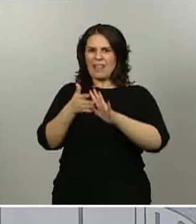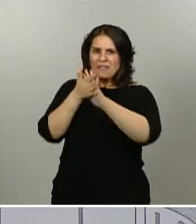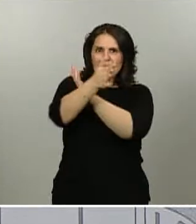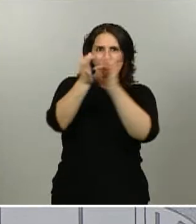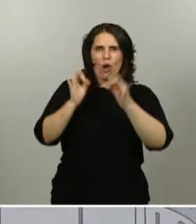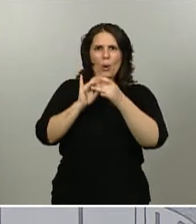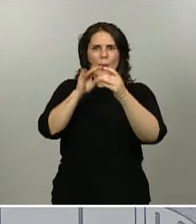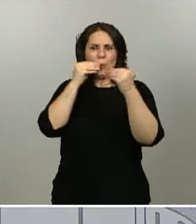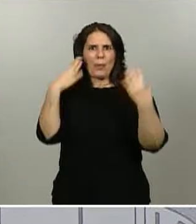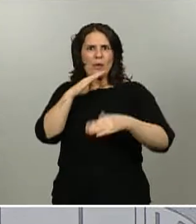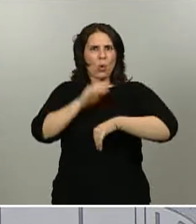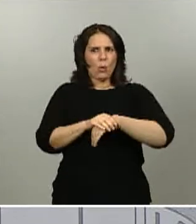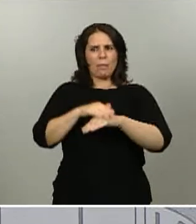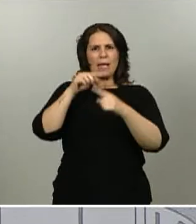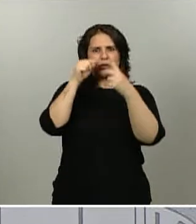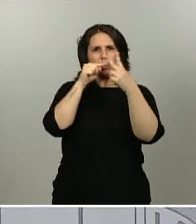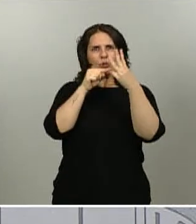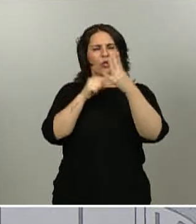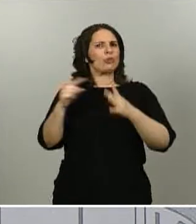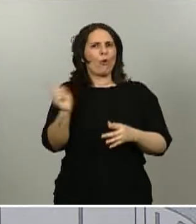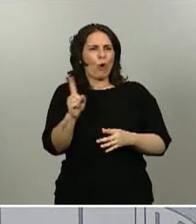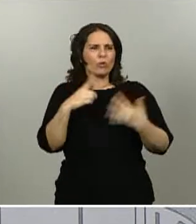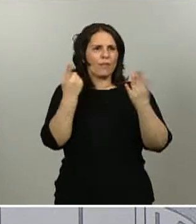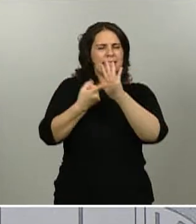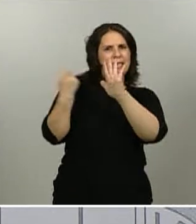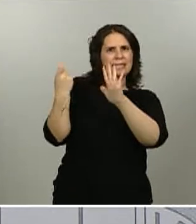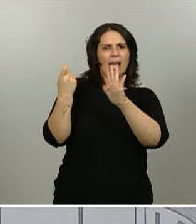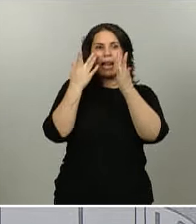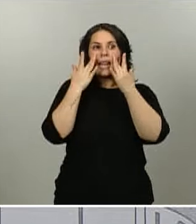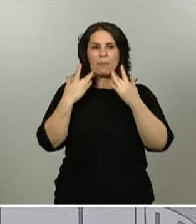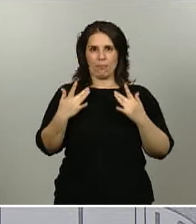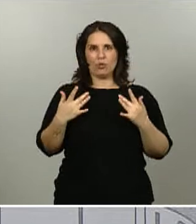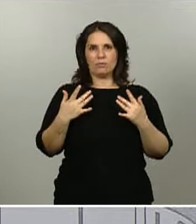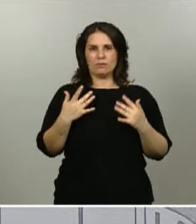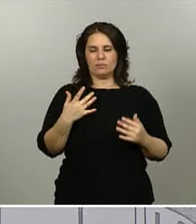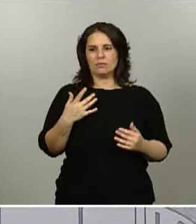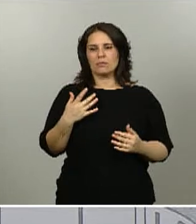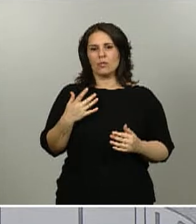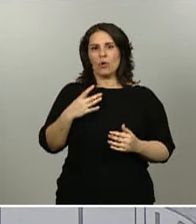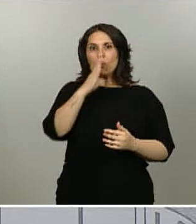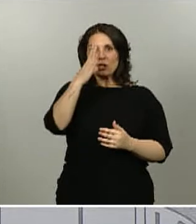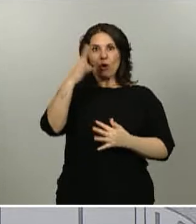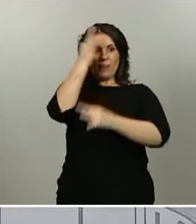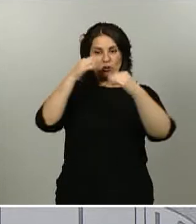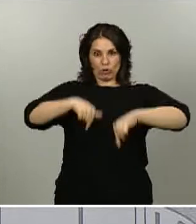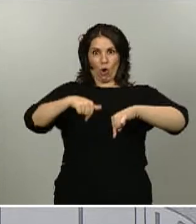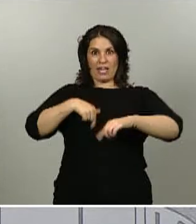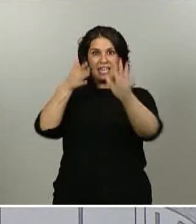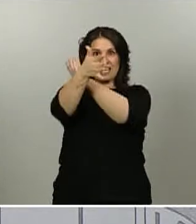etcétera. Con lo cual, algunos de los datos que les voy a dar hoy van a demostrar todo el efecto de este proceso de